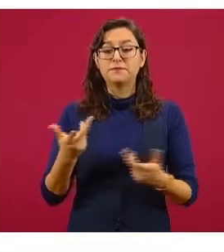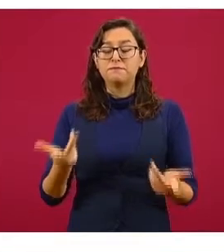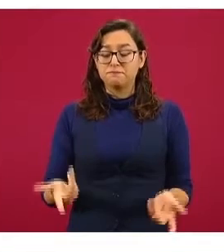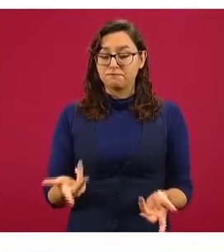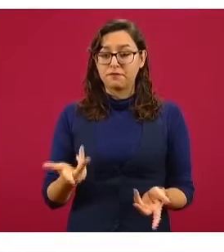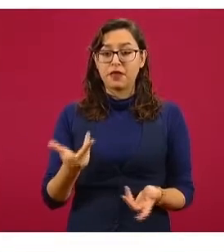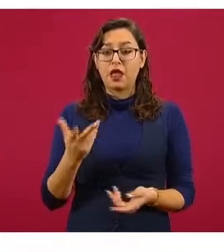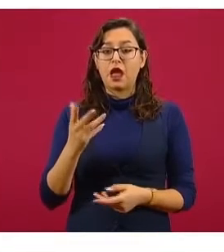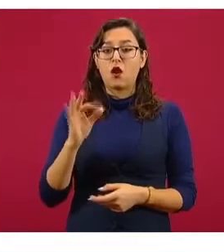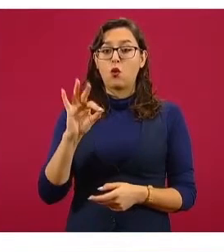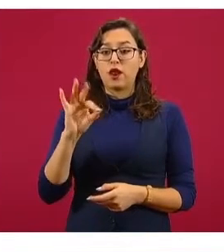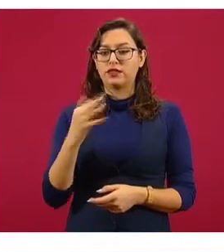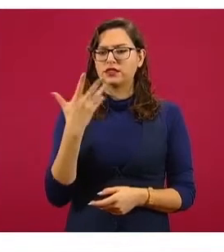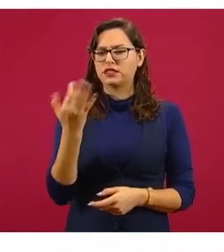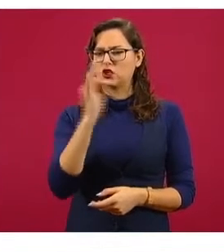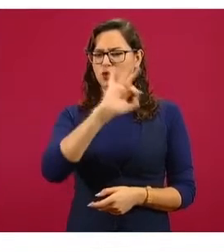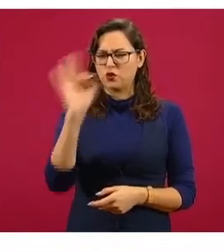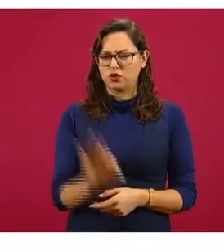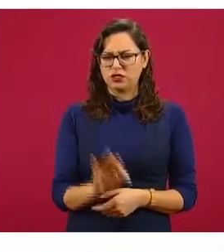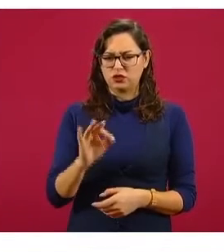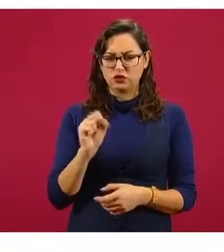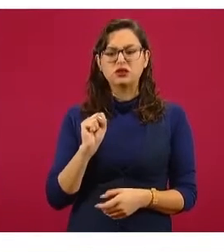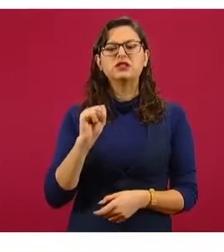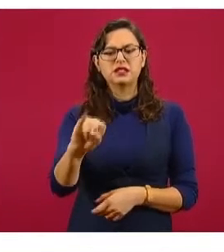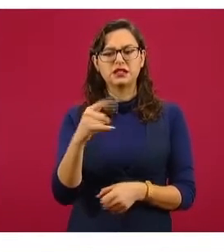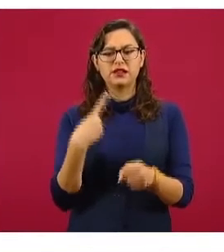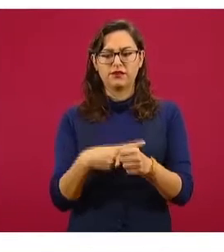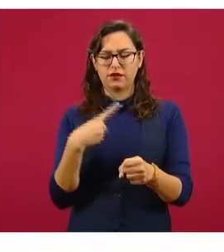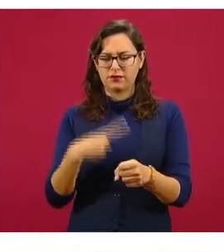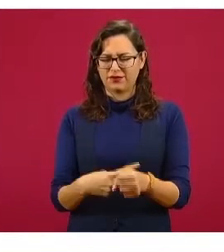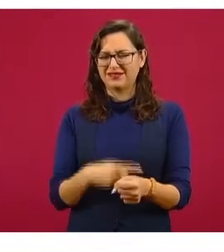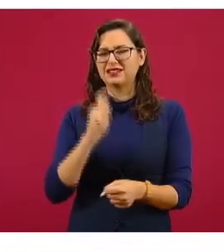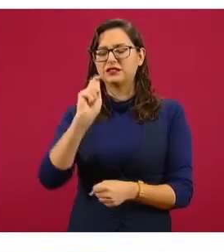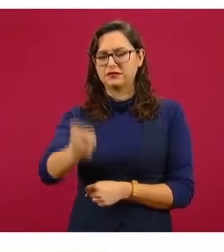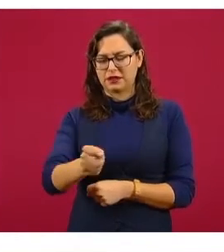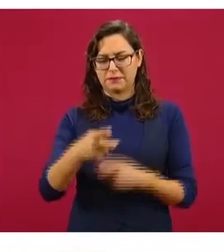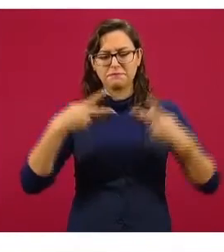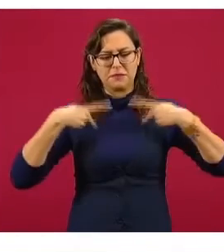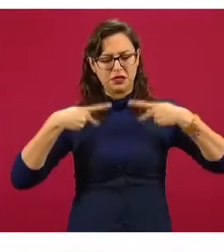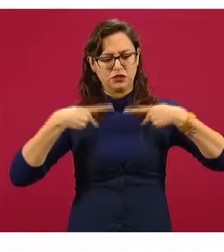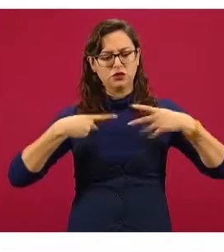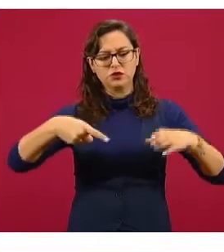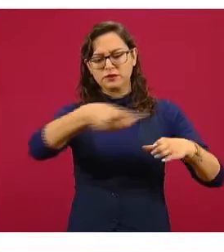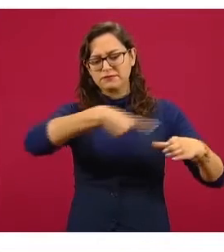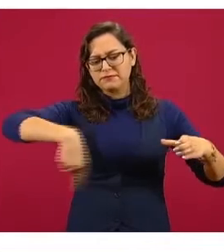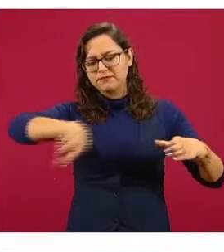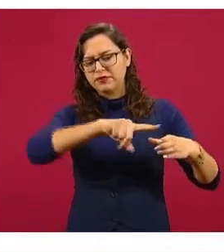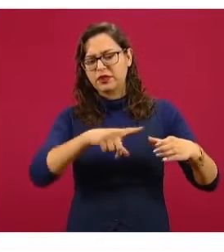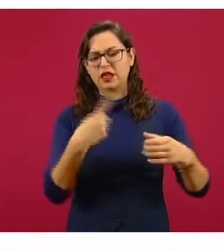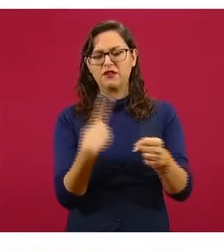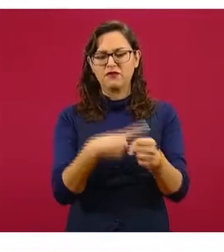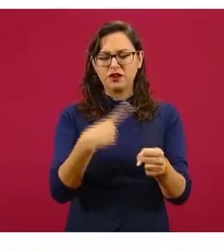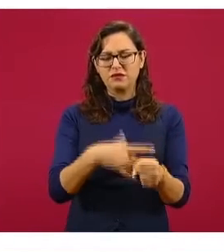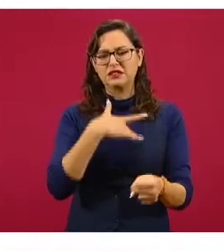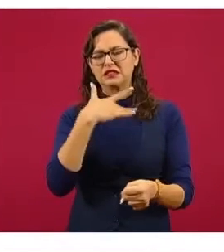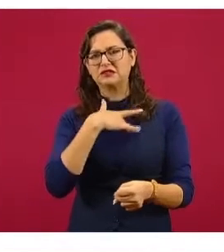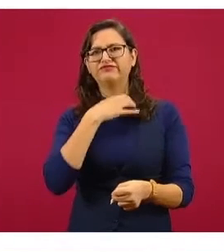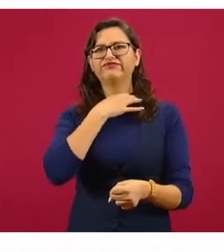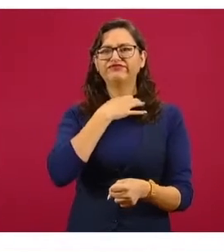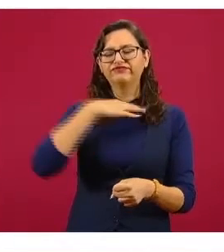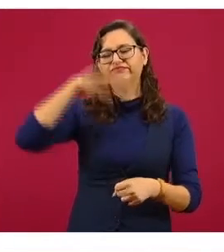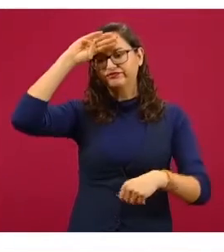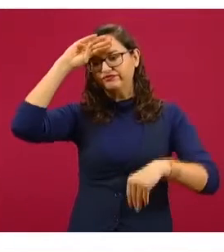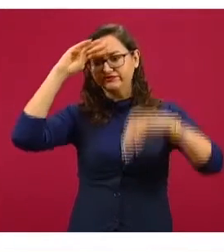100 personas que tienen los síntomas de COVID, fiebre, tos, dolor de cabeza, dolor de garganta, y a quienes se les hace una prueba de